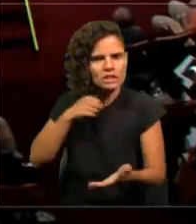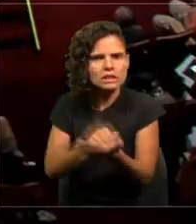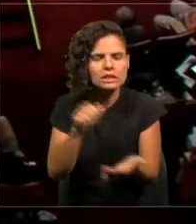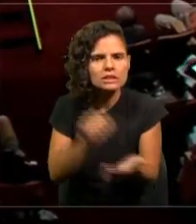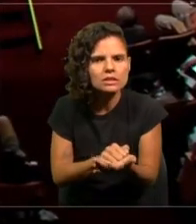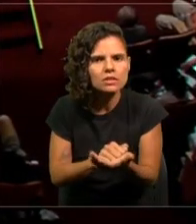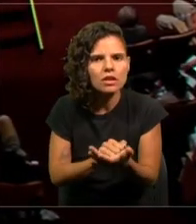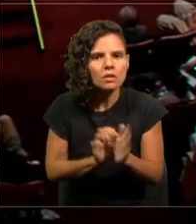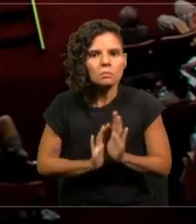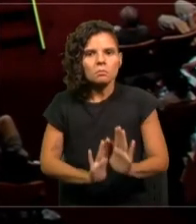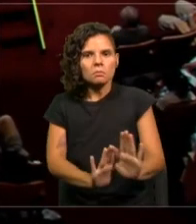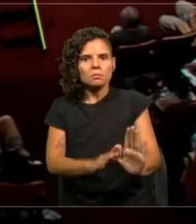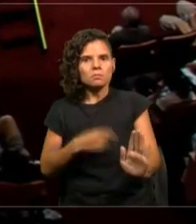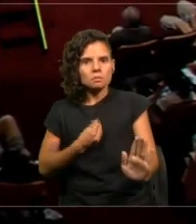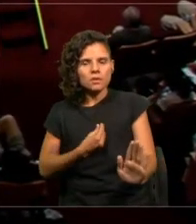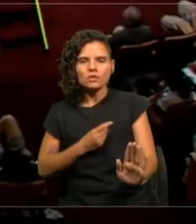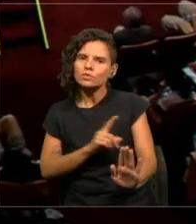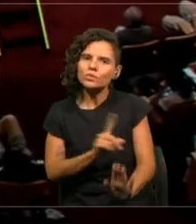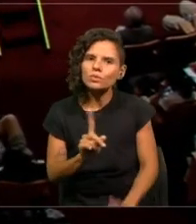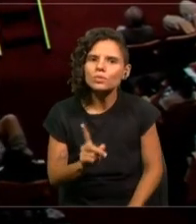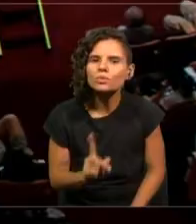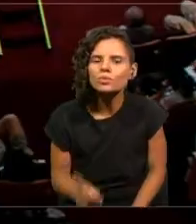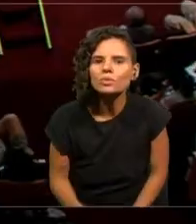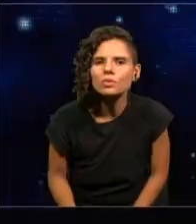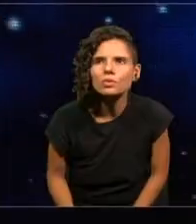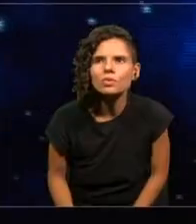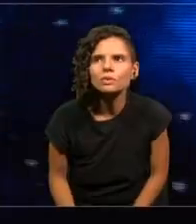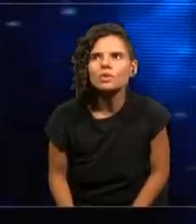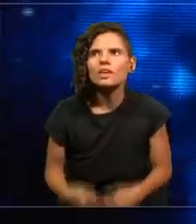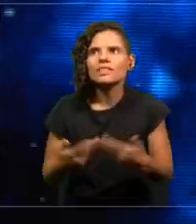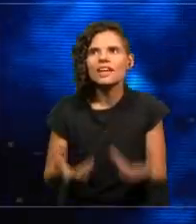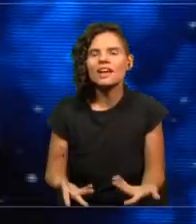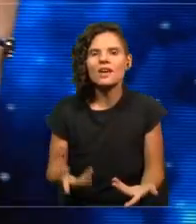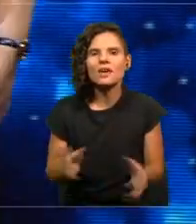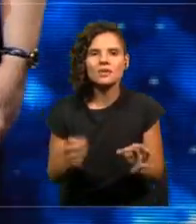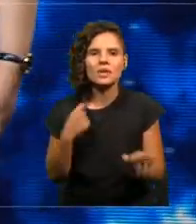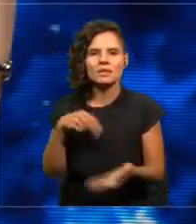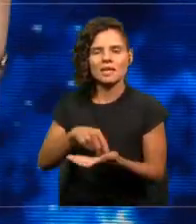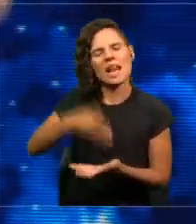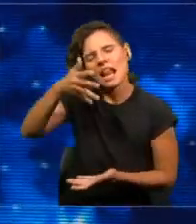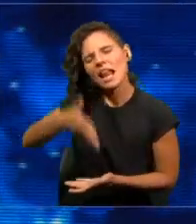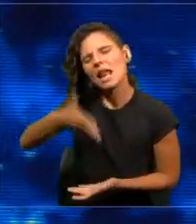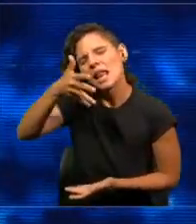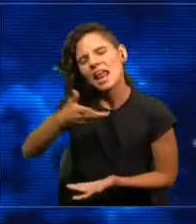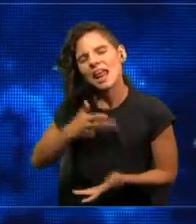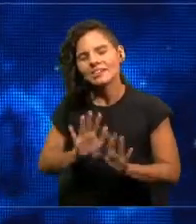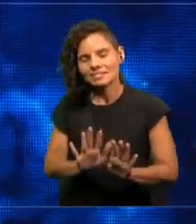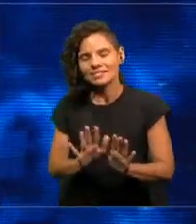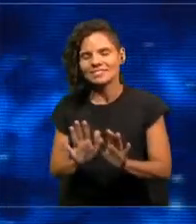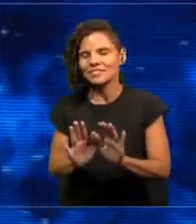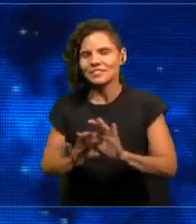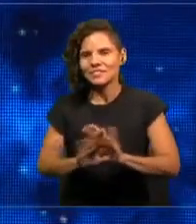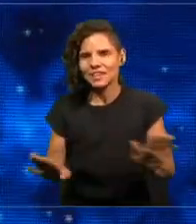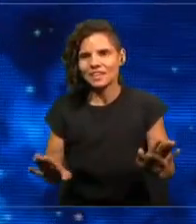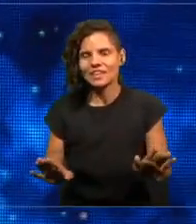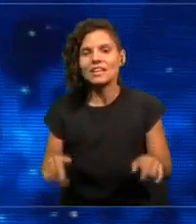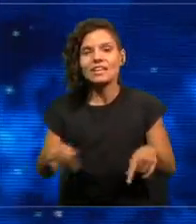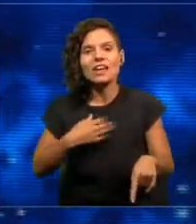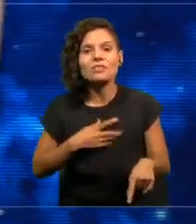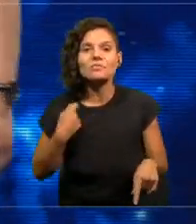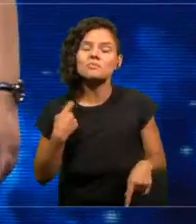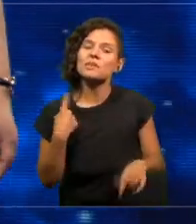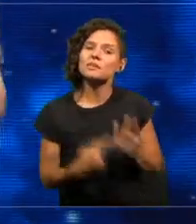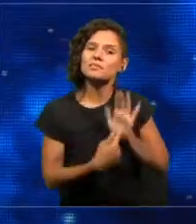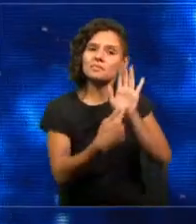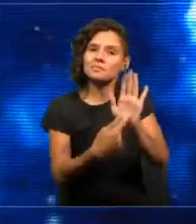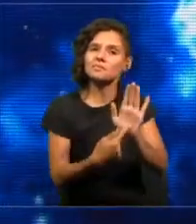y bueno después de este pequeño statement me gustaría también terminar mi presentación